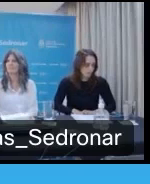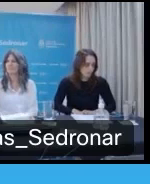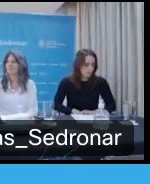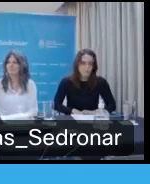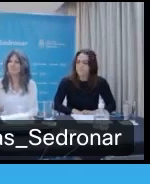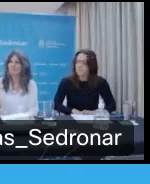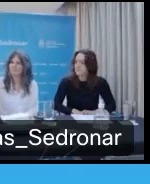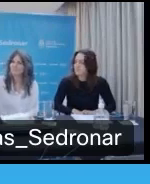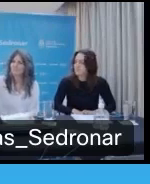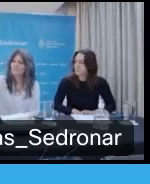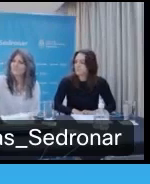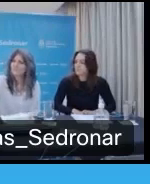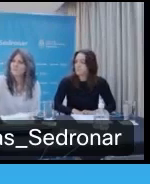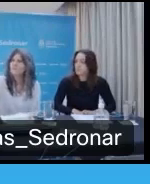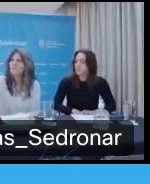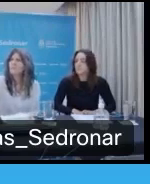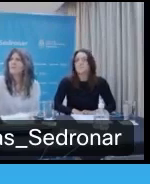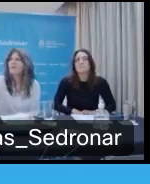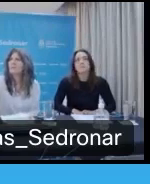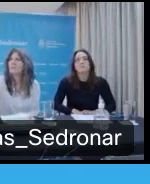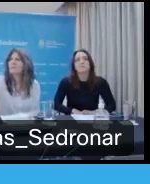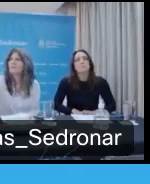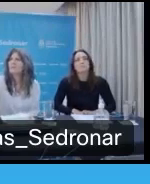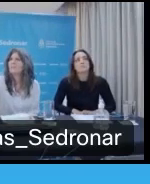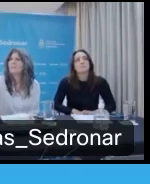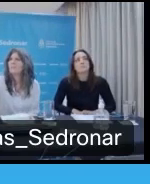en red. Bueno, vamos pasando.